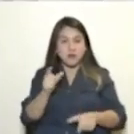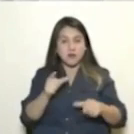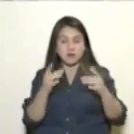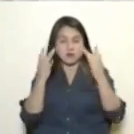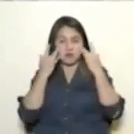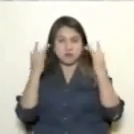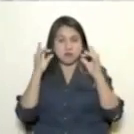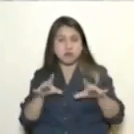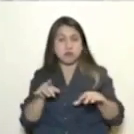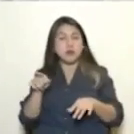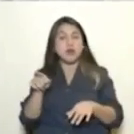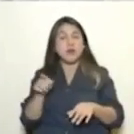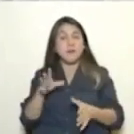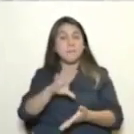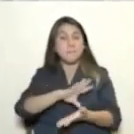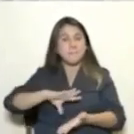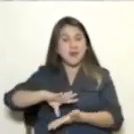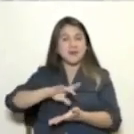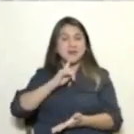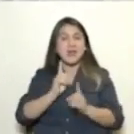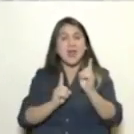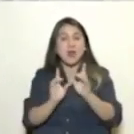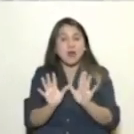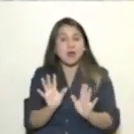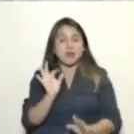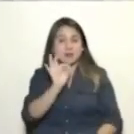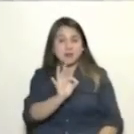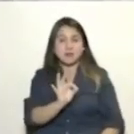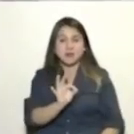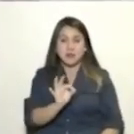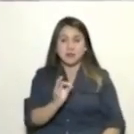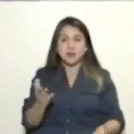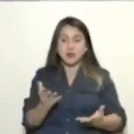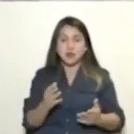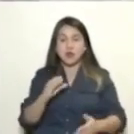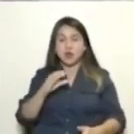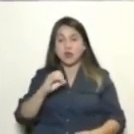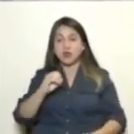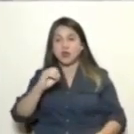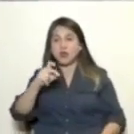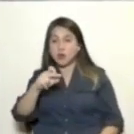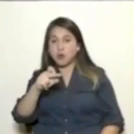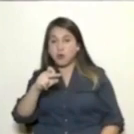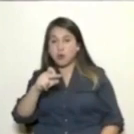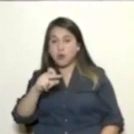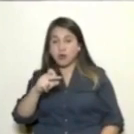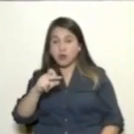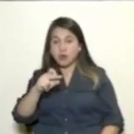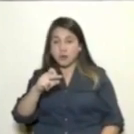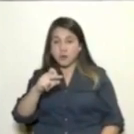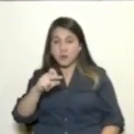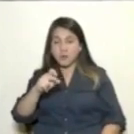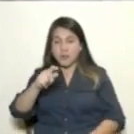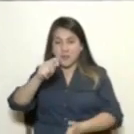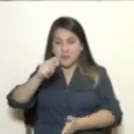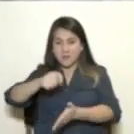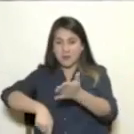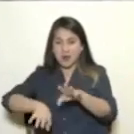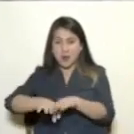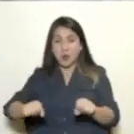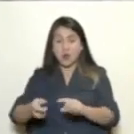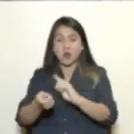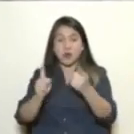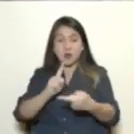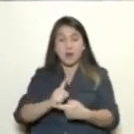en donde los países tienen algo que decir. O sea, así como hay una COP, ¿eh? De las partes que firmaron ese acuerdo